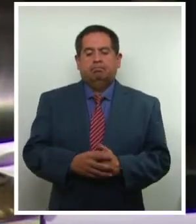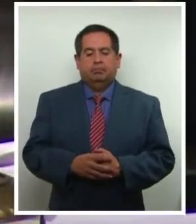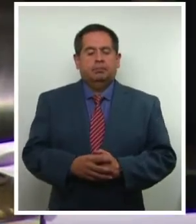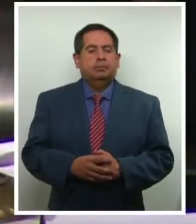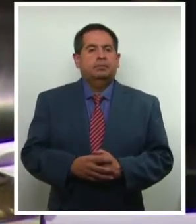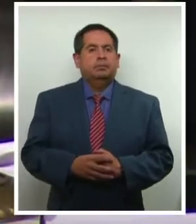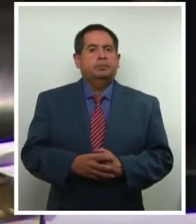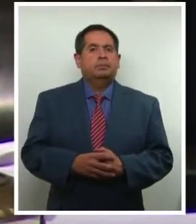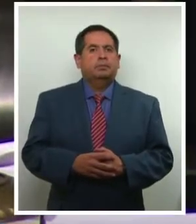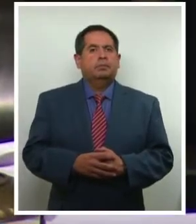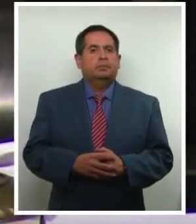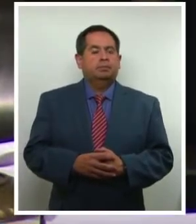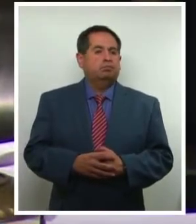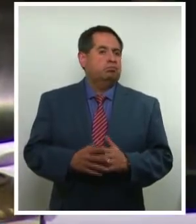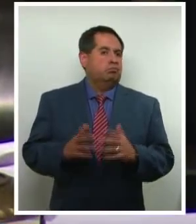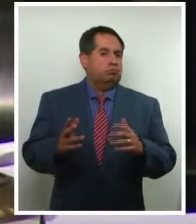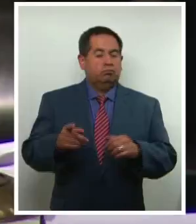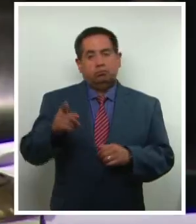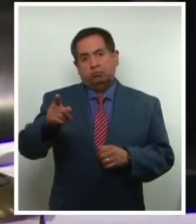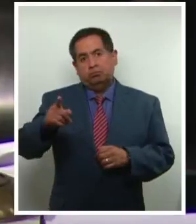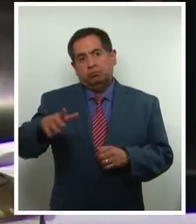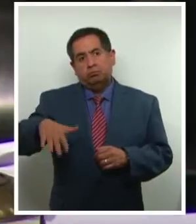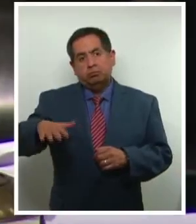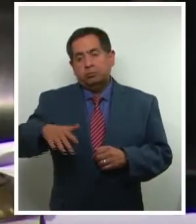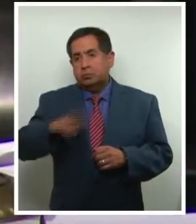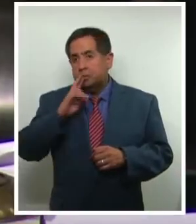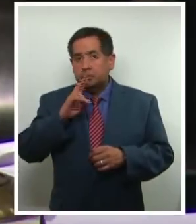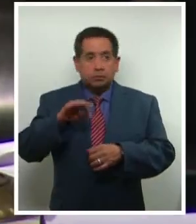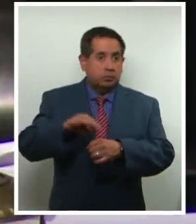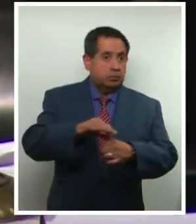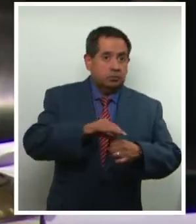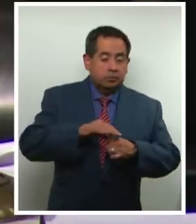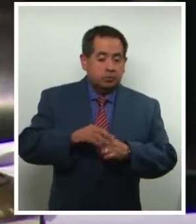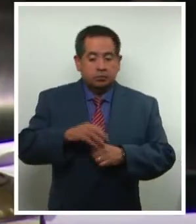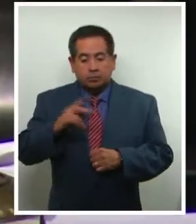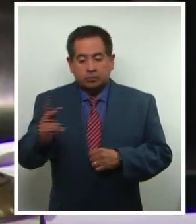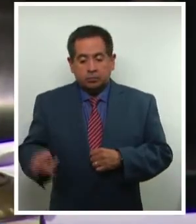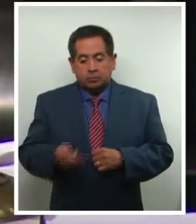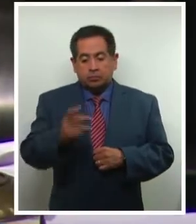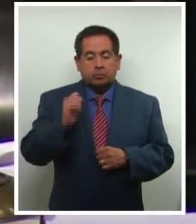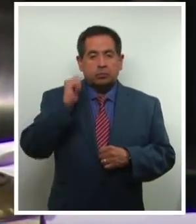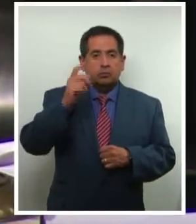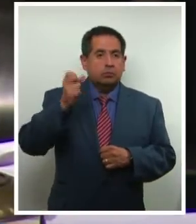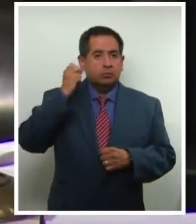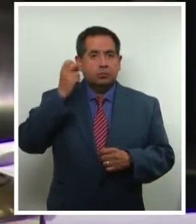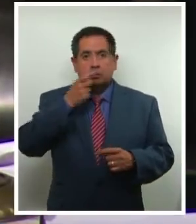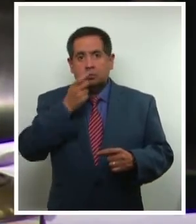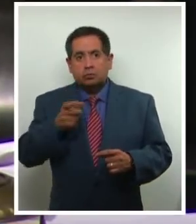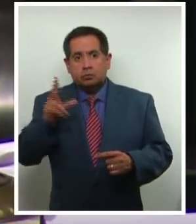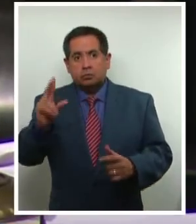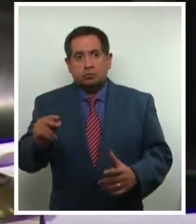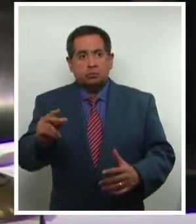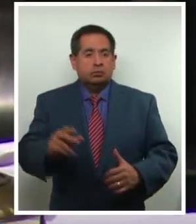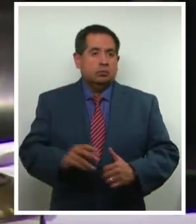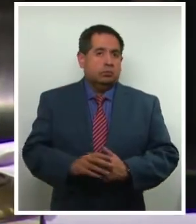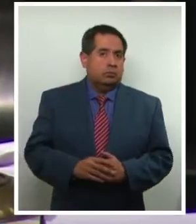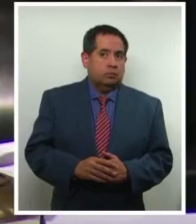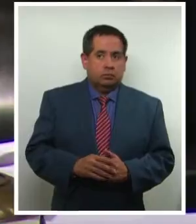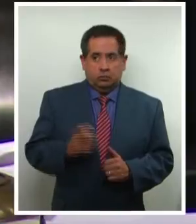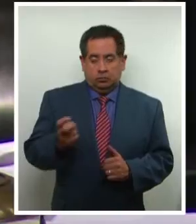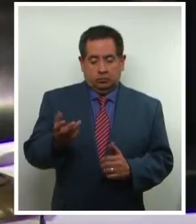que tomando en cuenta el resultado de la votación, pregunto si hay oradores en contra de